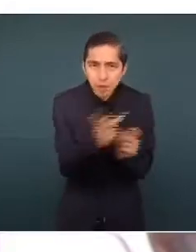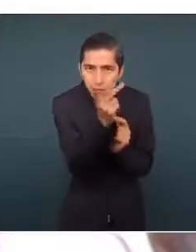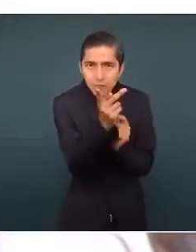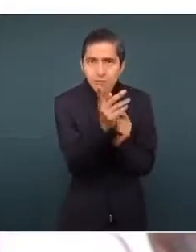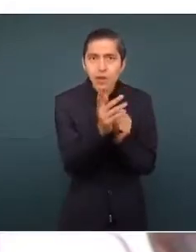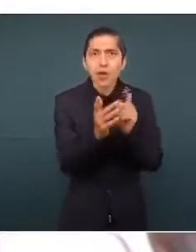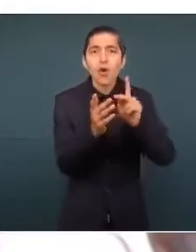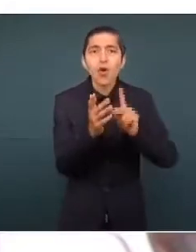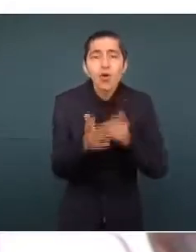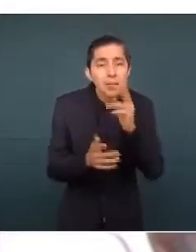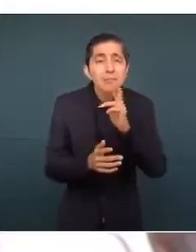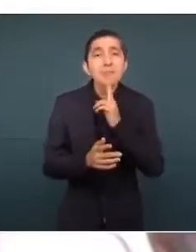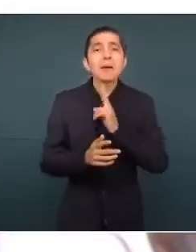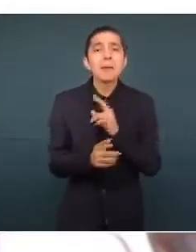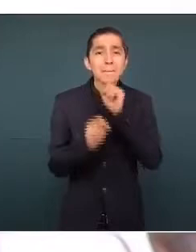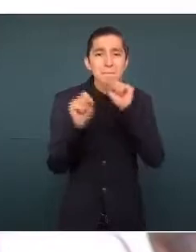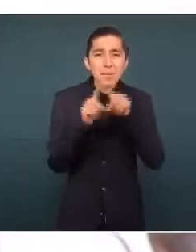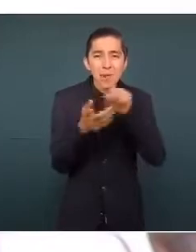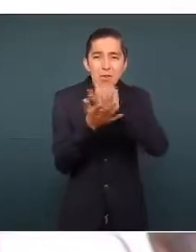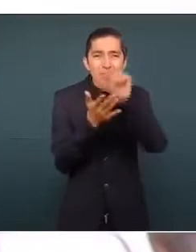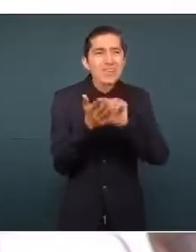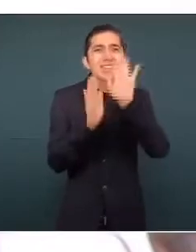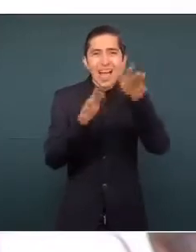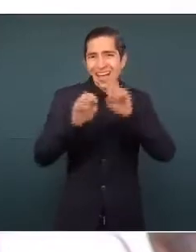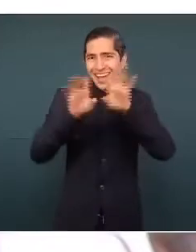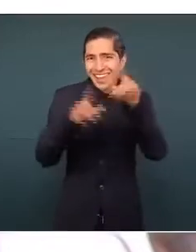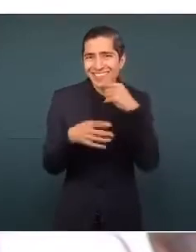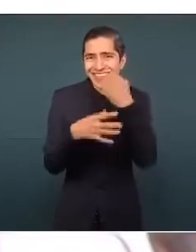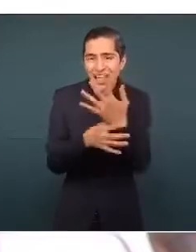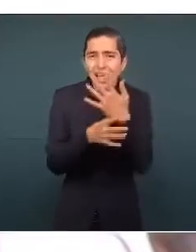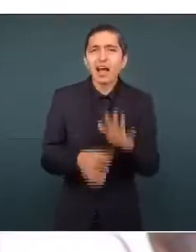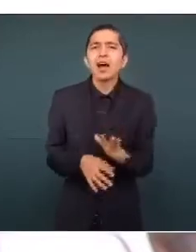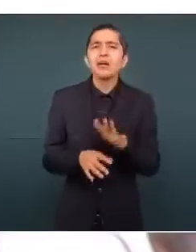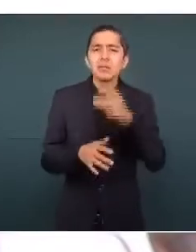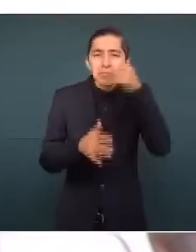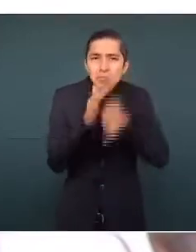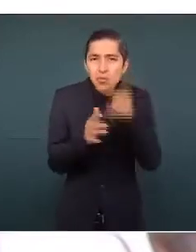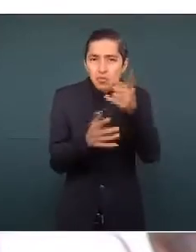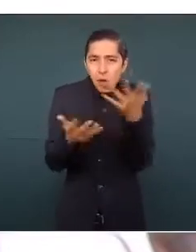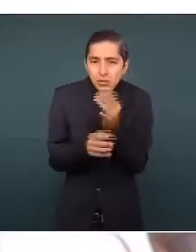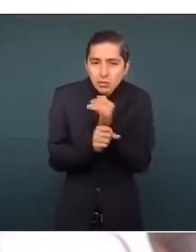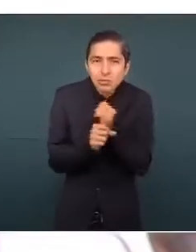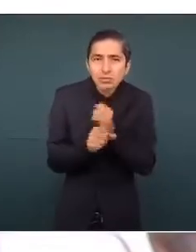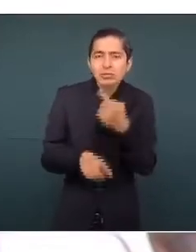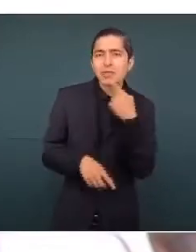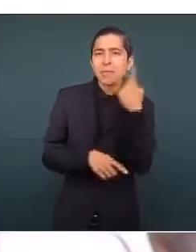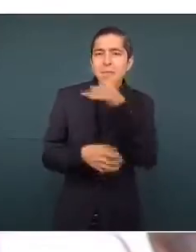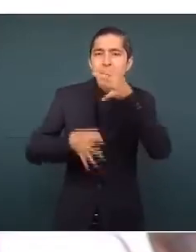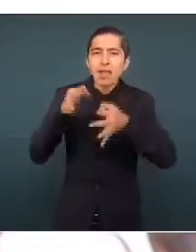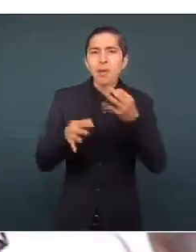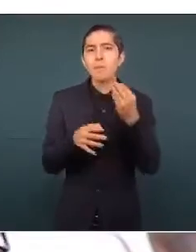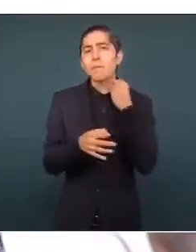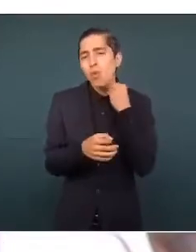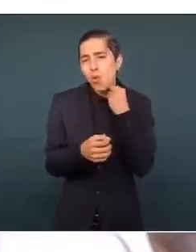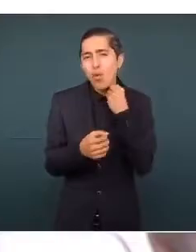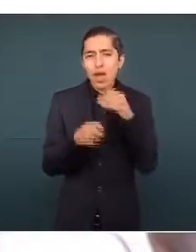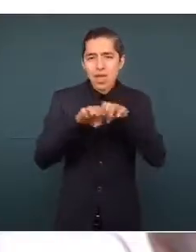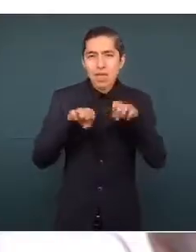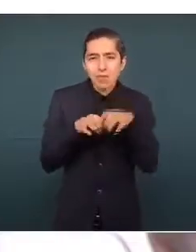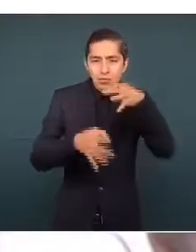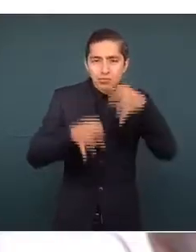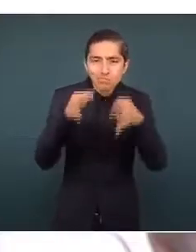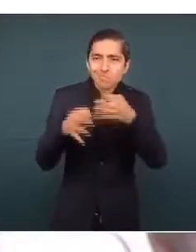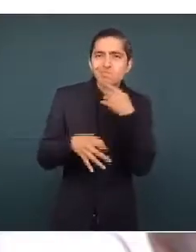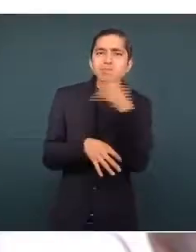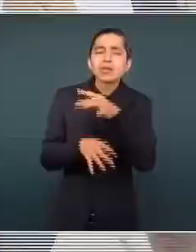tanto que me vuelva a responder obviamente los tweets que usted ya ha aclarado, que incluso está explorando, entiendo yo, la demanda con sus abogados, con un equipo